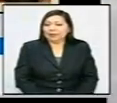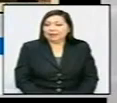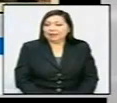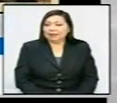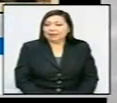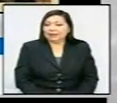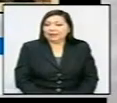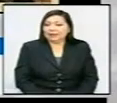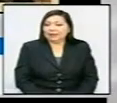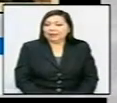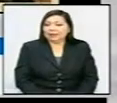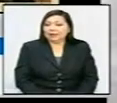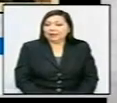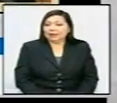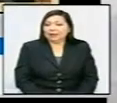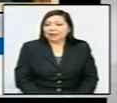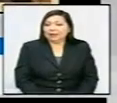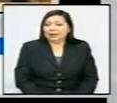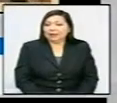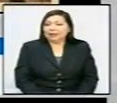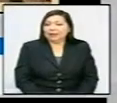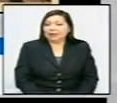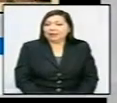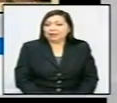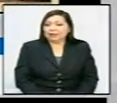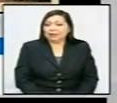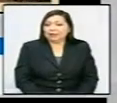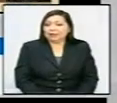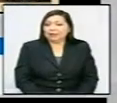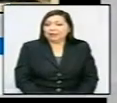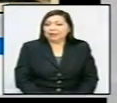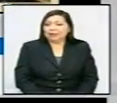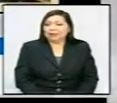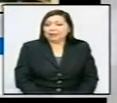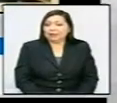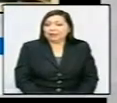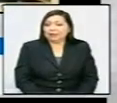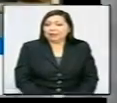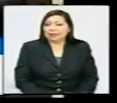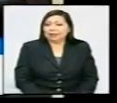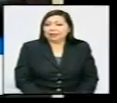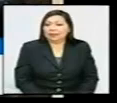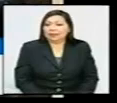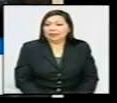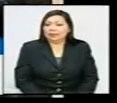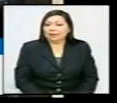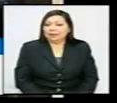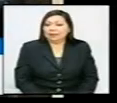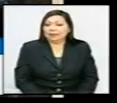Sorprende, decimos, lo que está pasando con la vecina Monza.